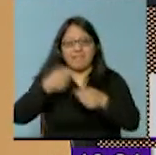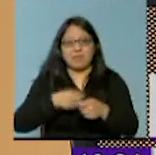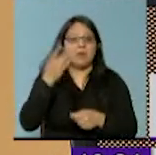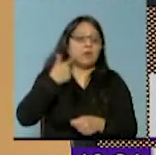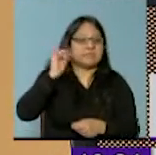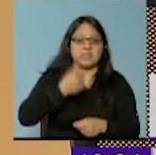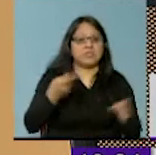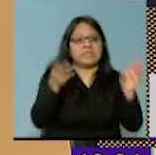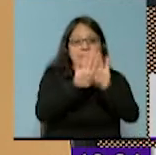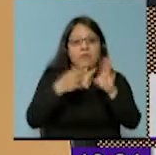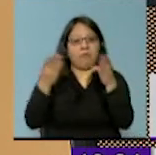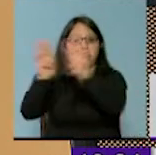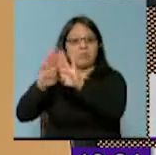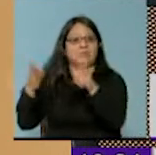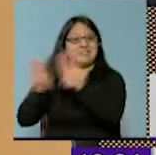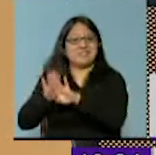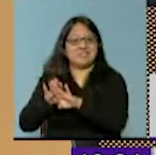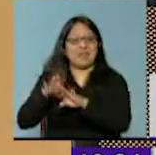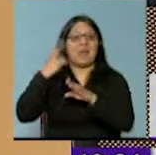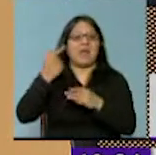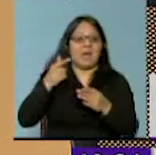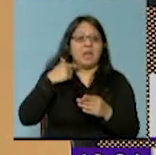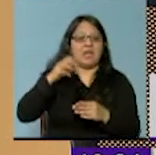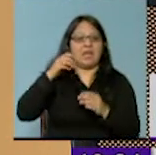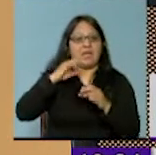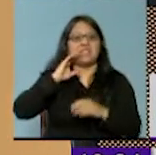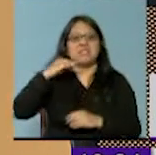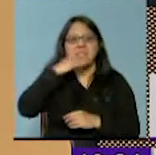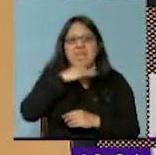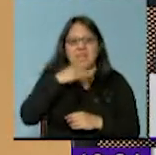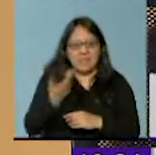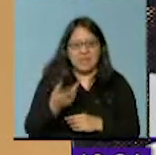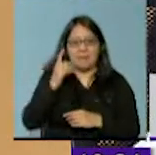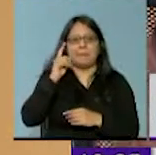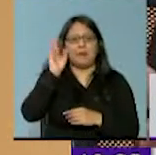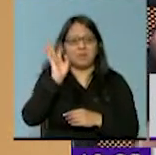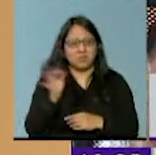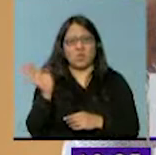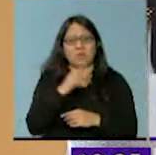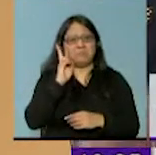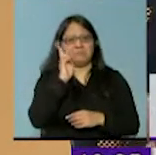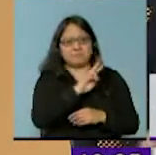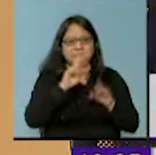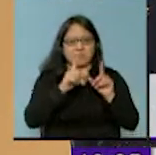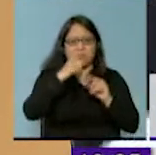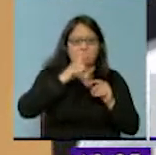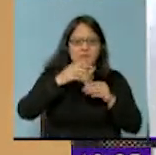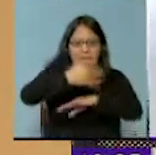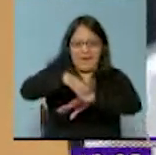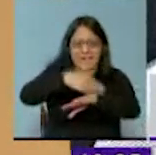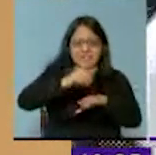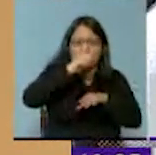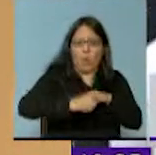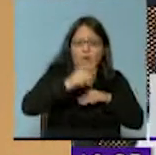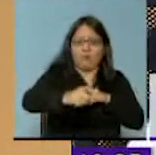se vive en Libertador General San Martín. Es impresionante los comercios, ves cuadras y cuadras de comercio que